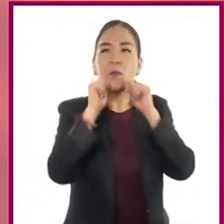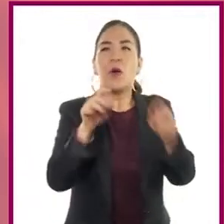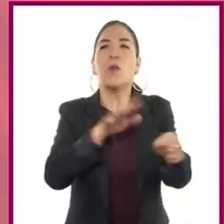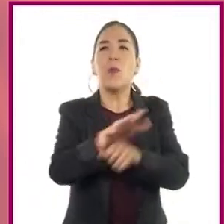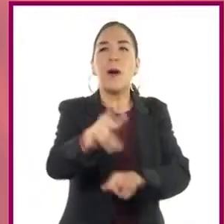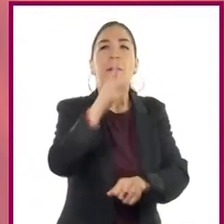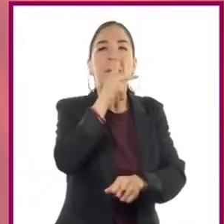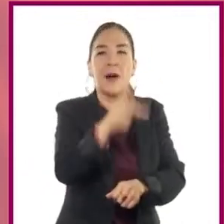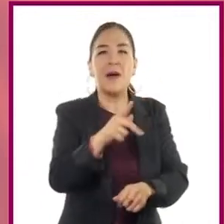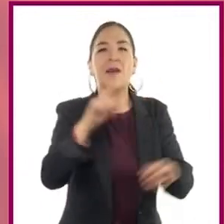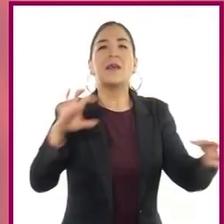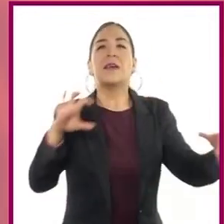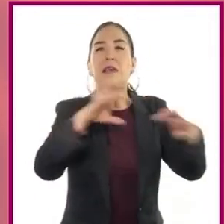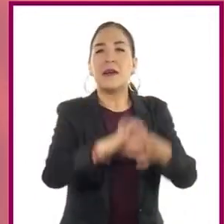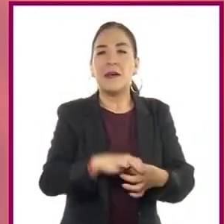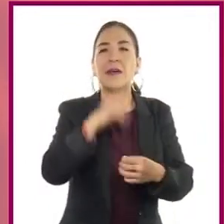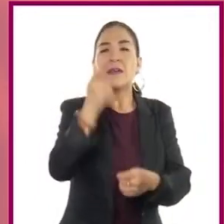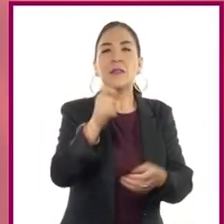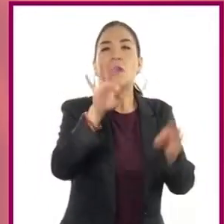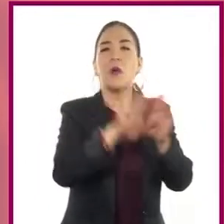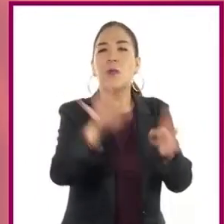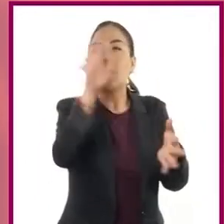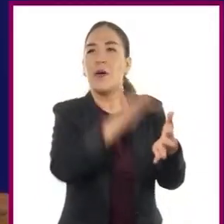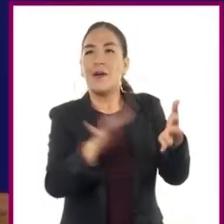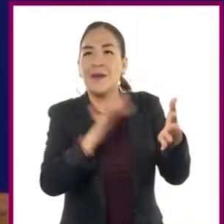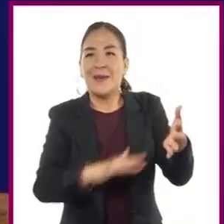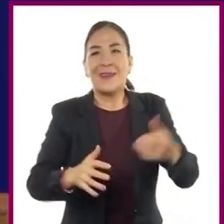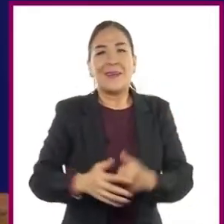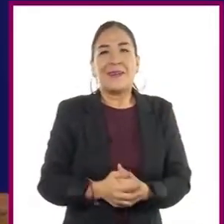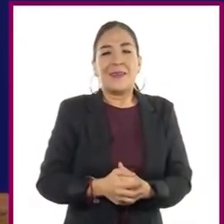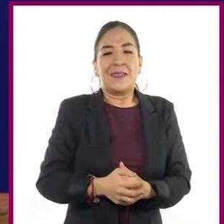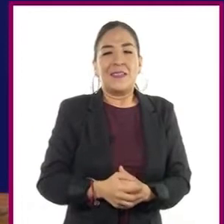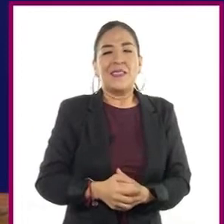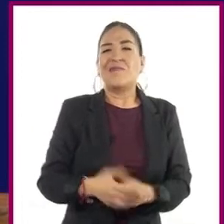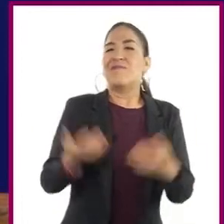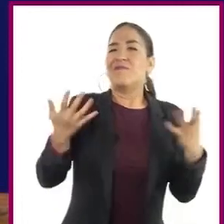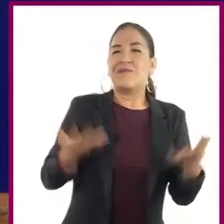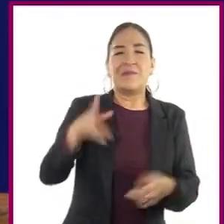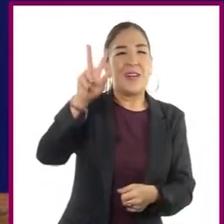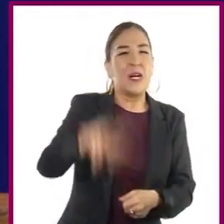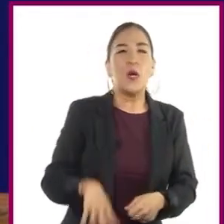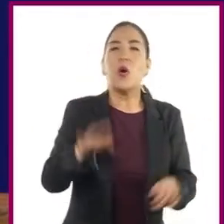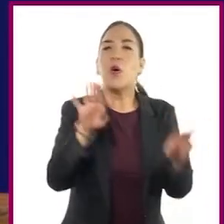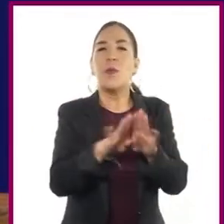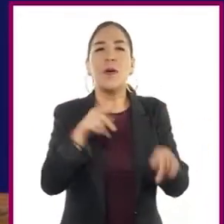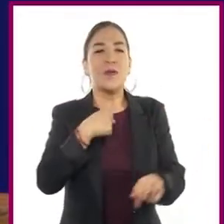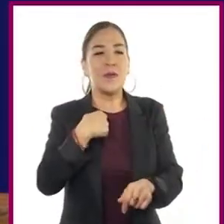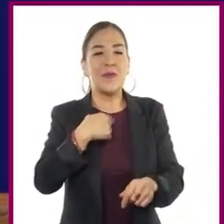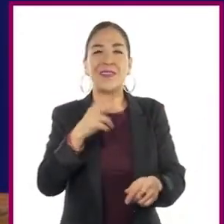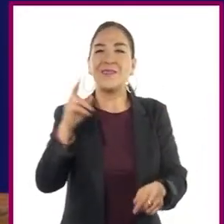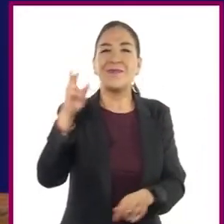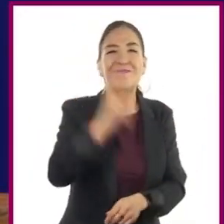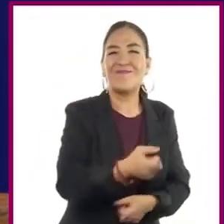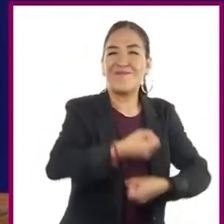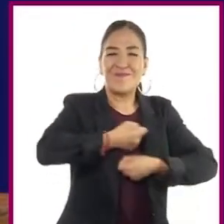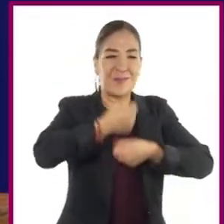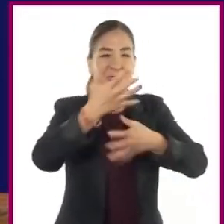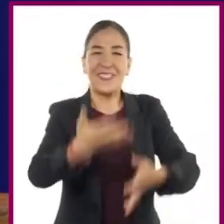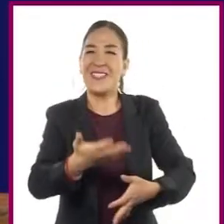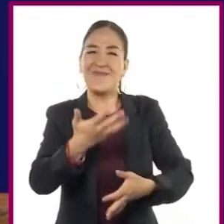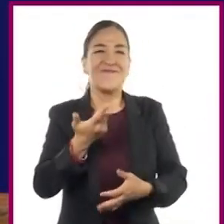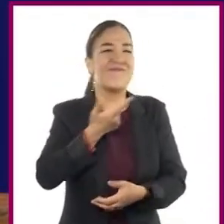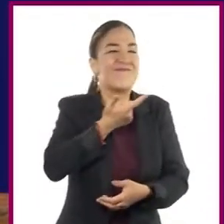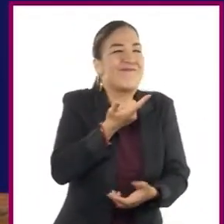con sentido exclusivamente literal o absolutista. La verdad, no me acercaba mucho a la poesía porque